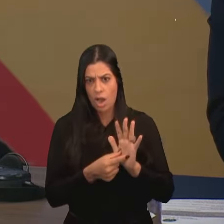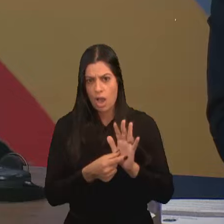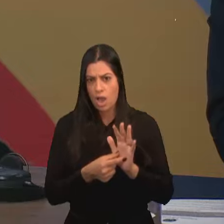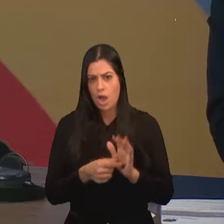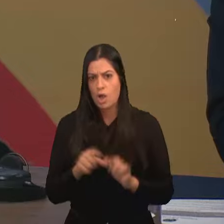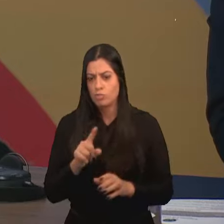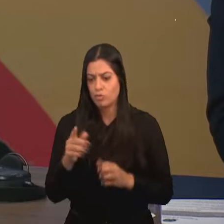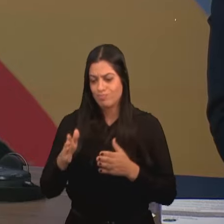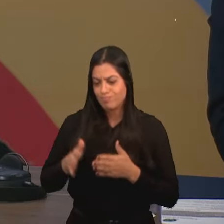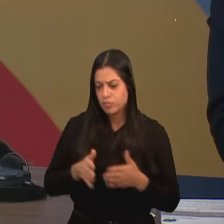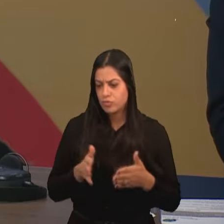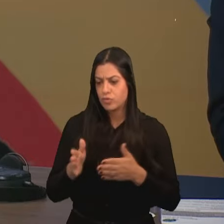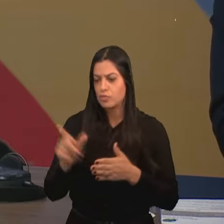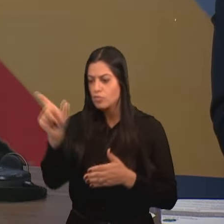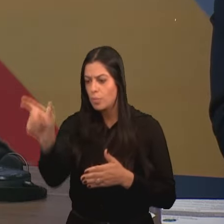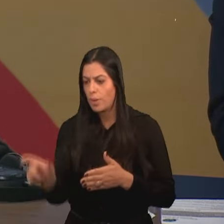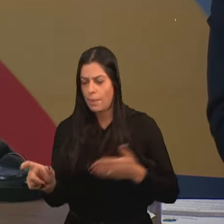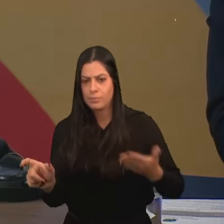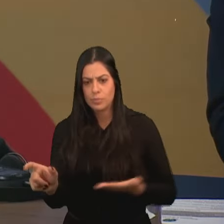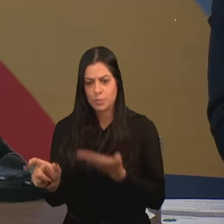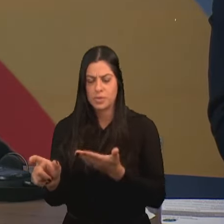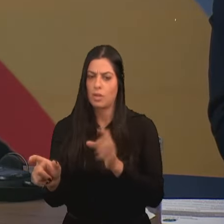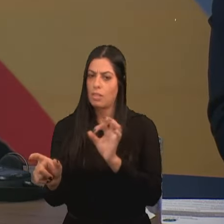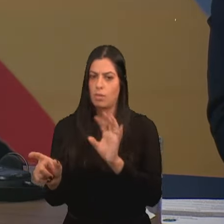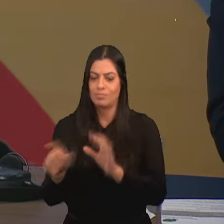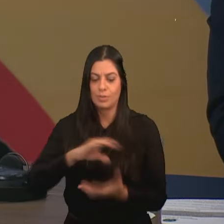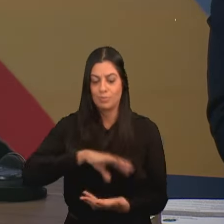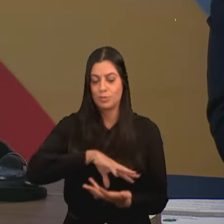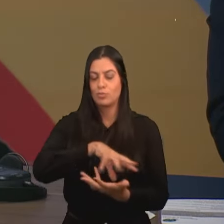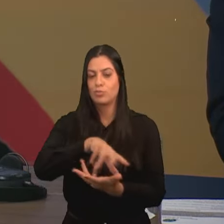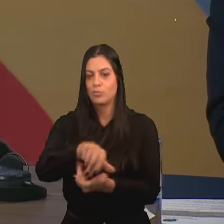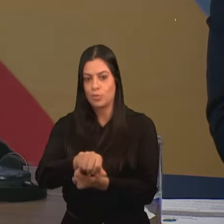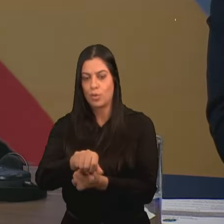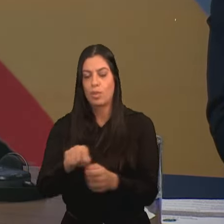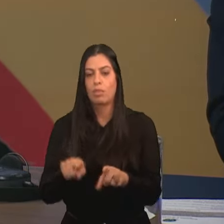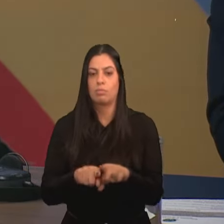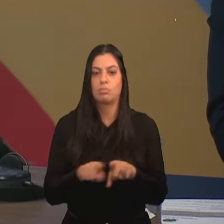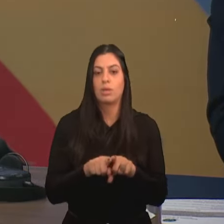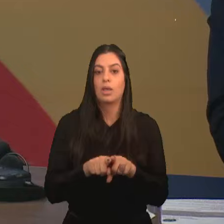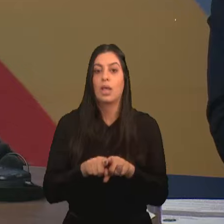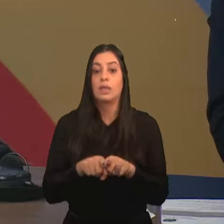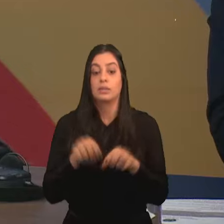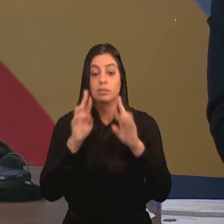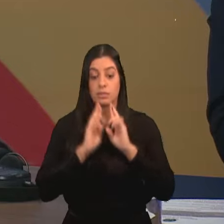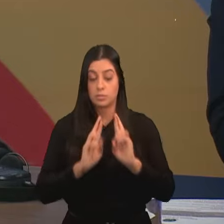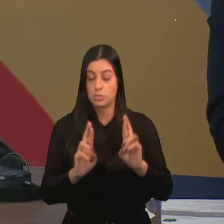es inevitable ni es unidireccional. Es fundamental que nuestras